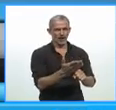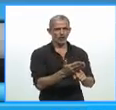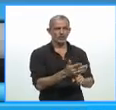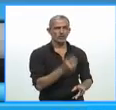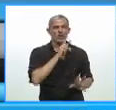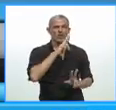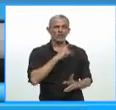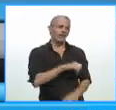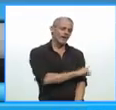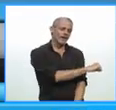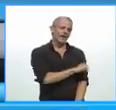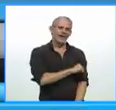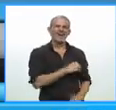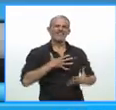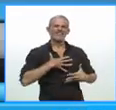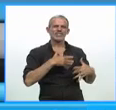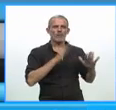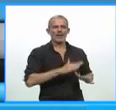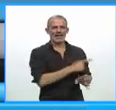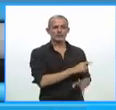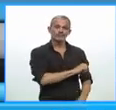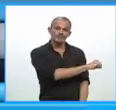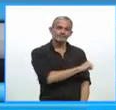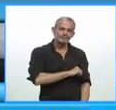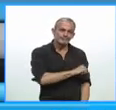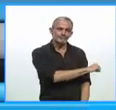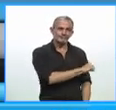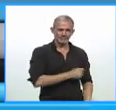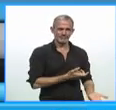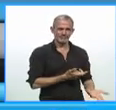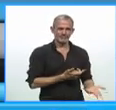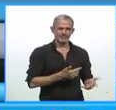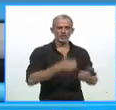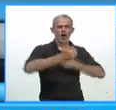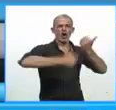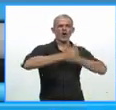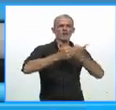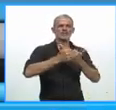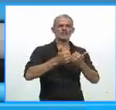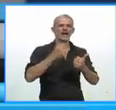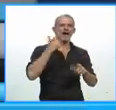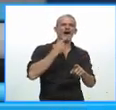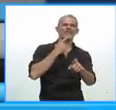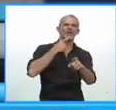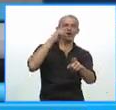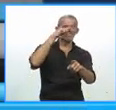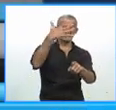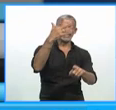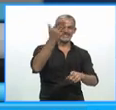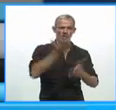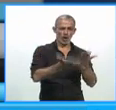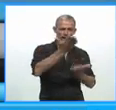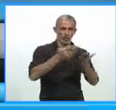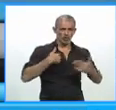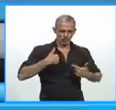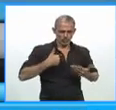ella tiene que un desgaste físico tremendo. Entonces ella compite en su posición contra un chico de 75 kilos. Claro. Y claro. Yo como peso 75 kilos que